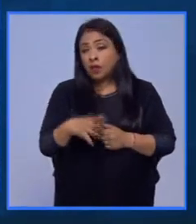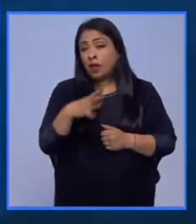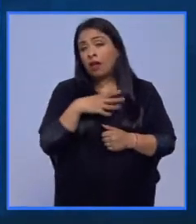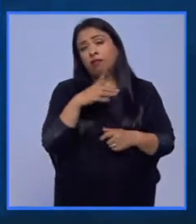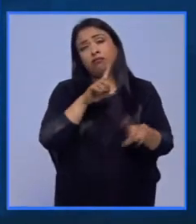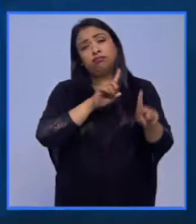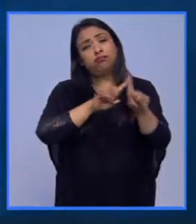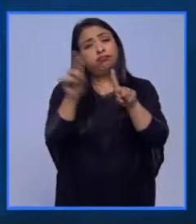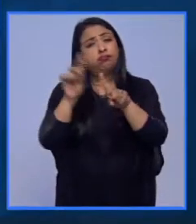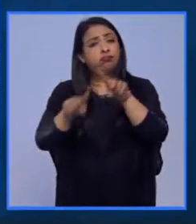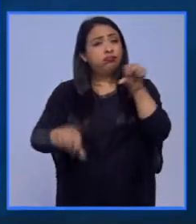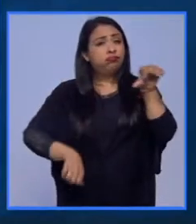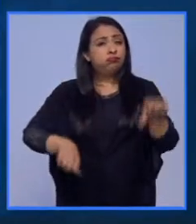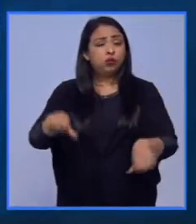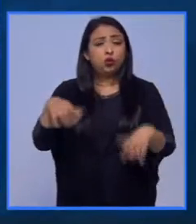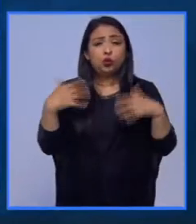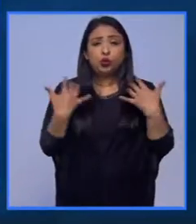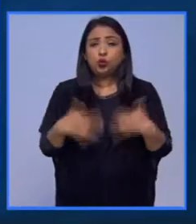muchísimas actividades.